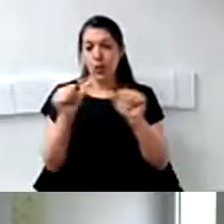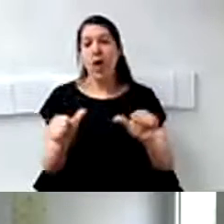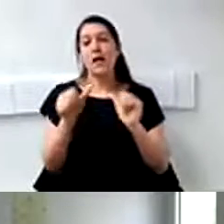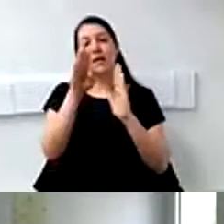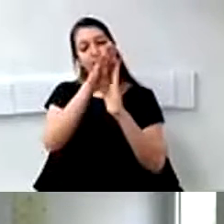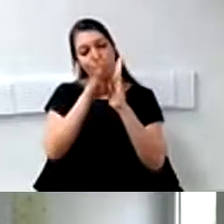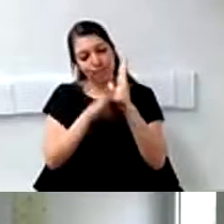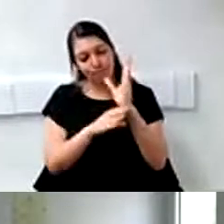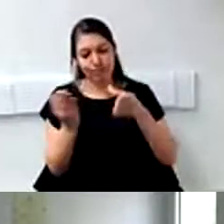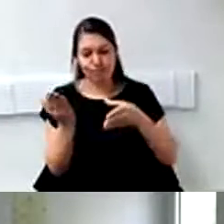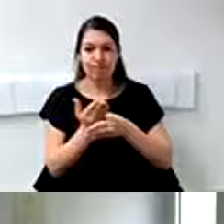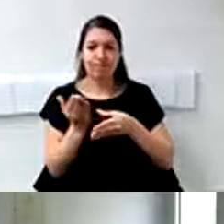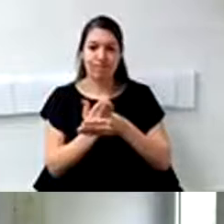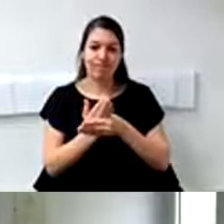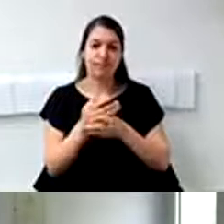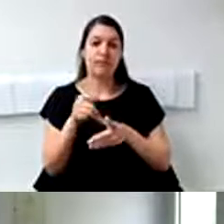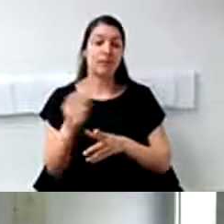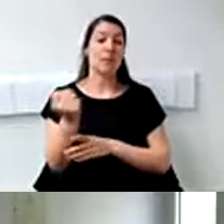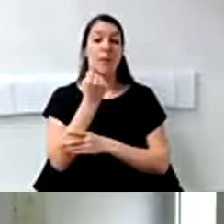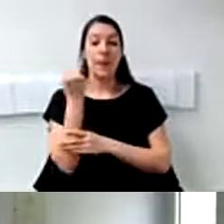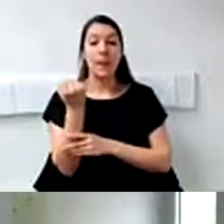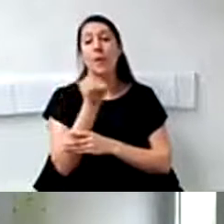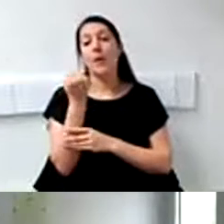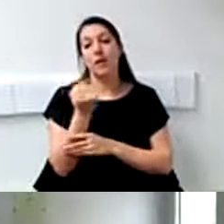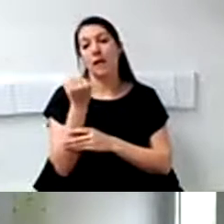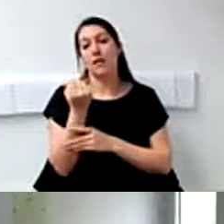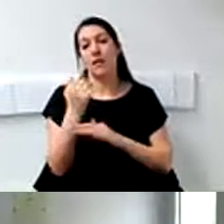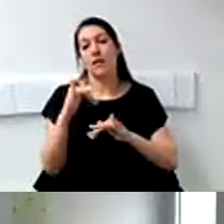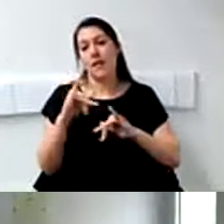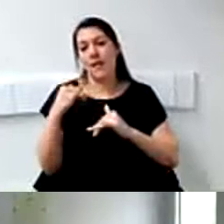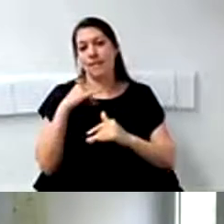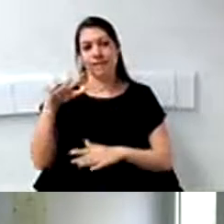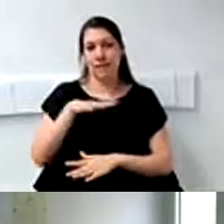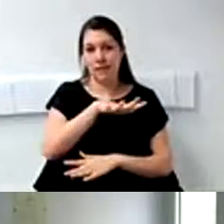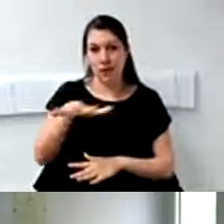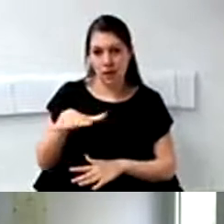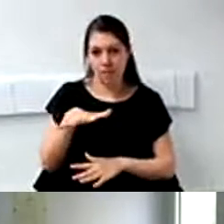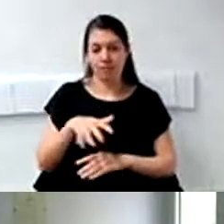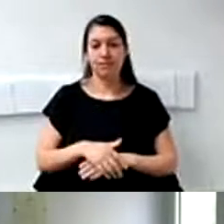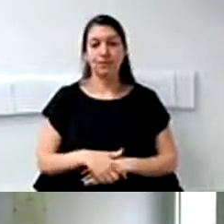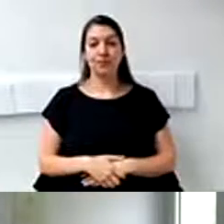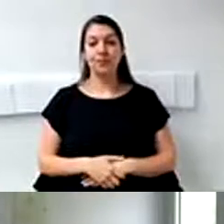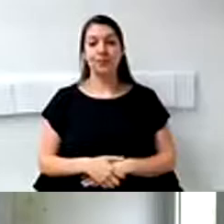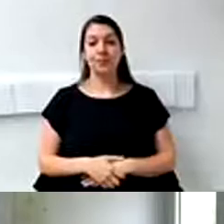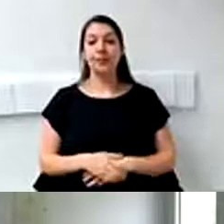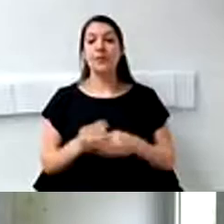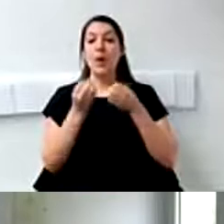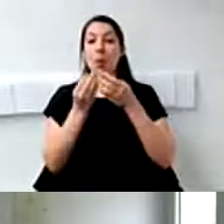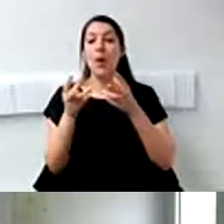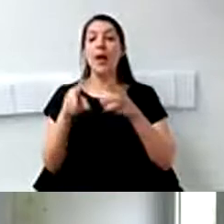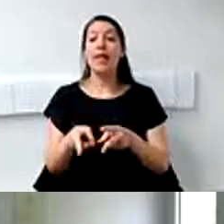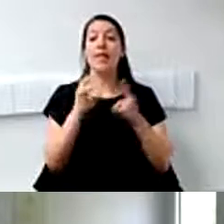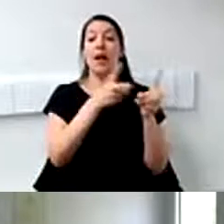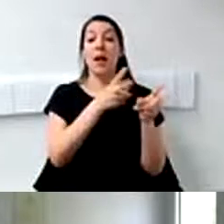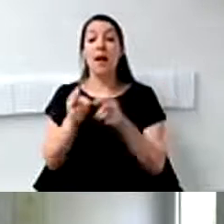que tiene un consenso bastante importante desde la sociedad civil también. Bueno, damos por terminada esta